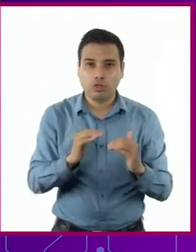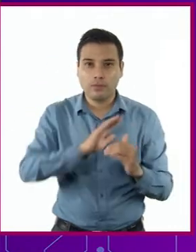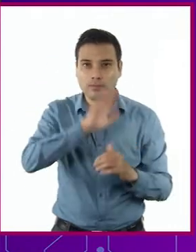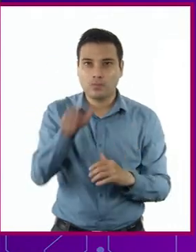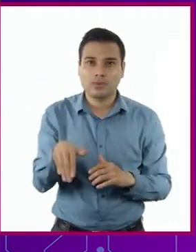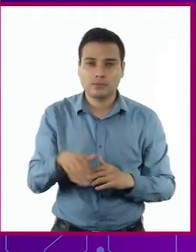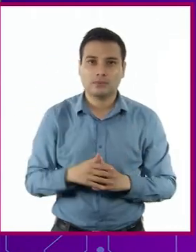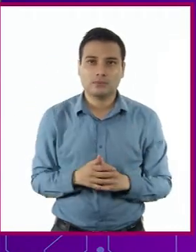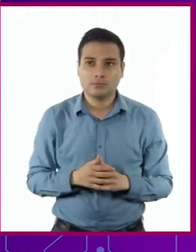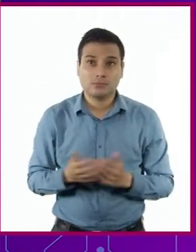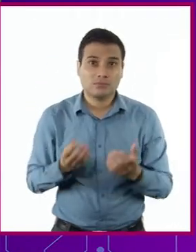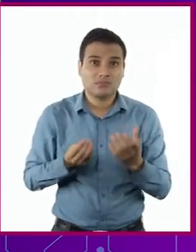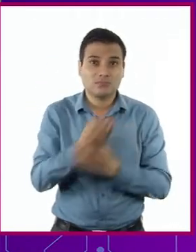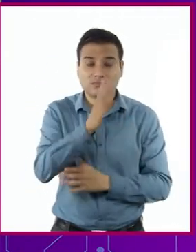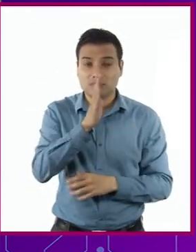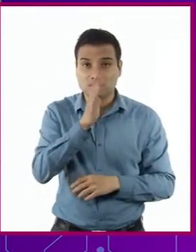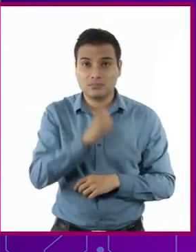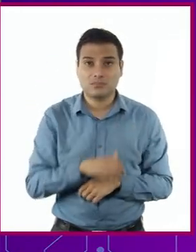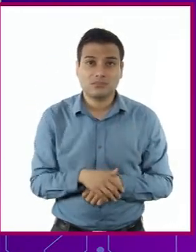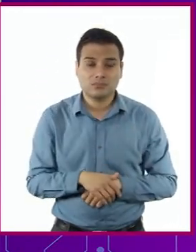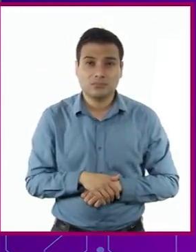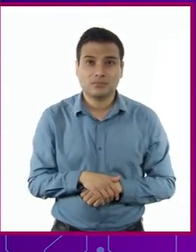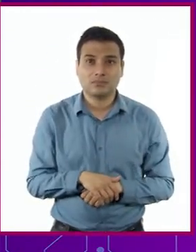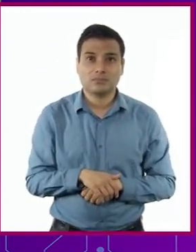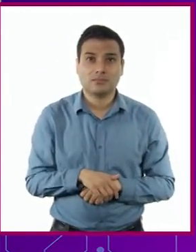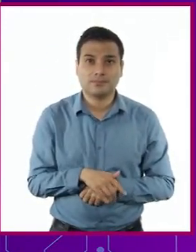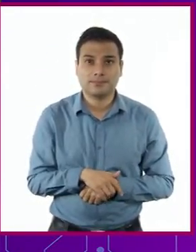cubrió y ya no pudieron salir de ahí.